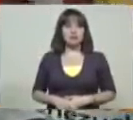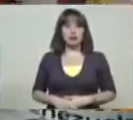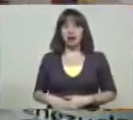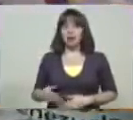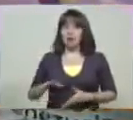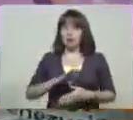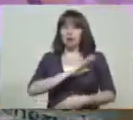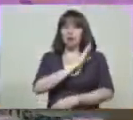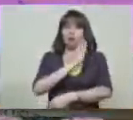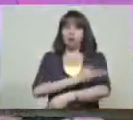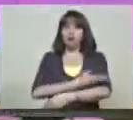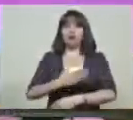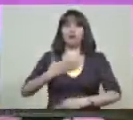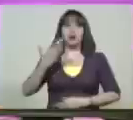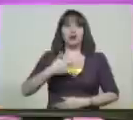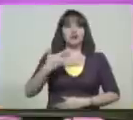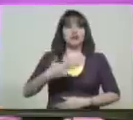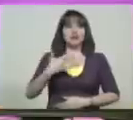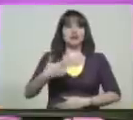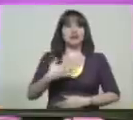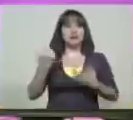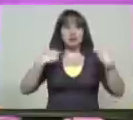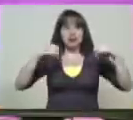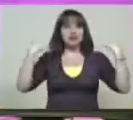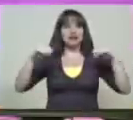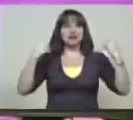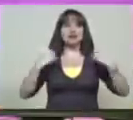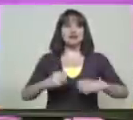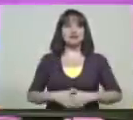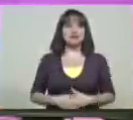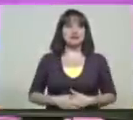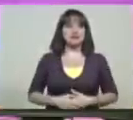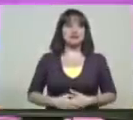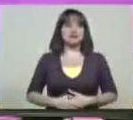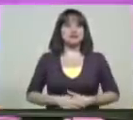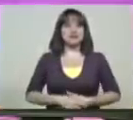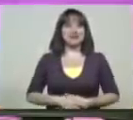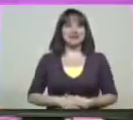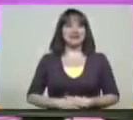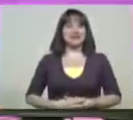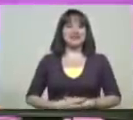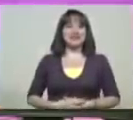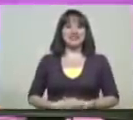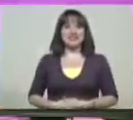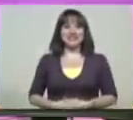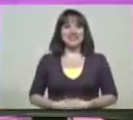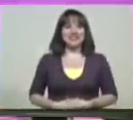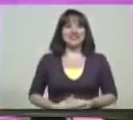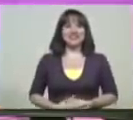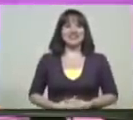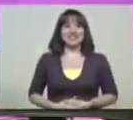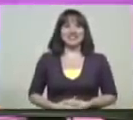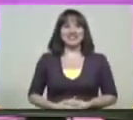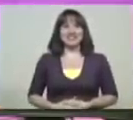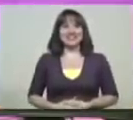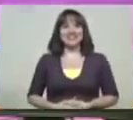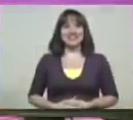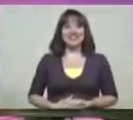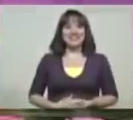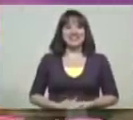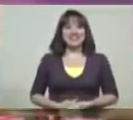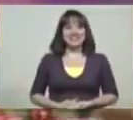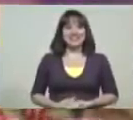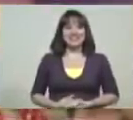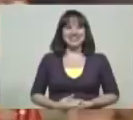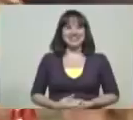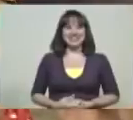sentir y practicar. Y el chavismo es el bolivarianismo